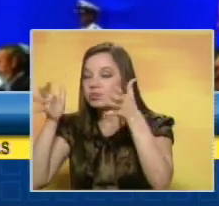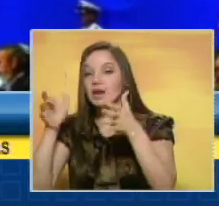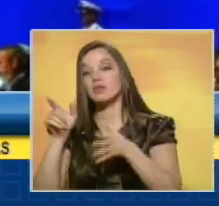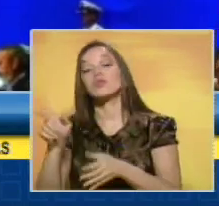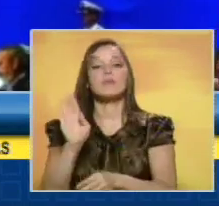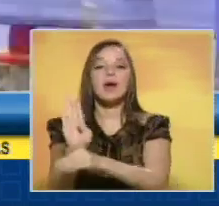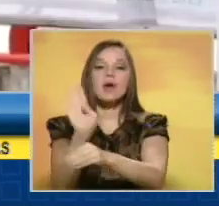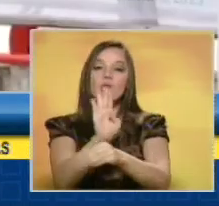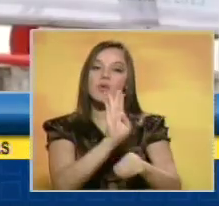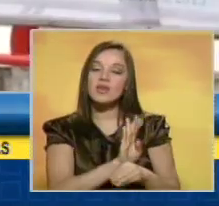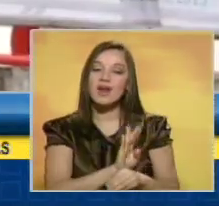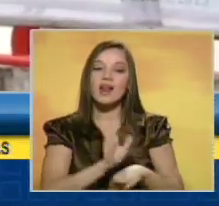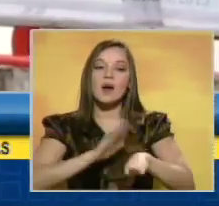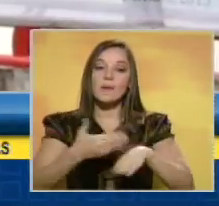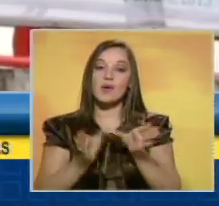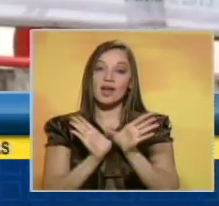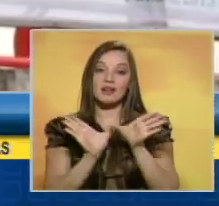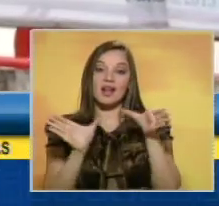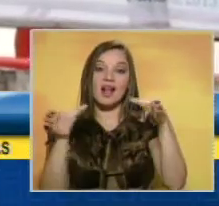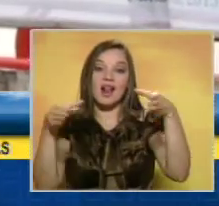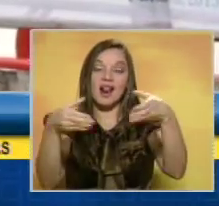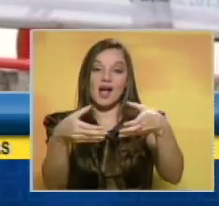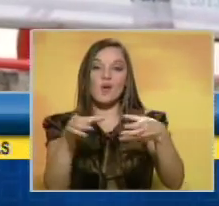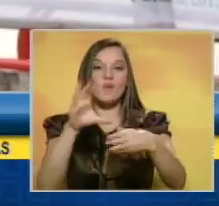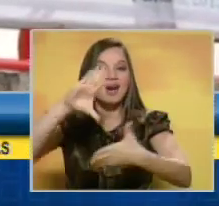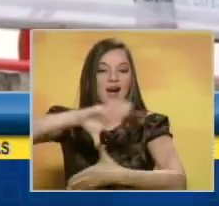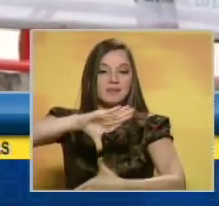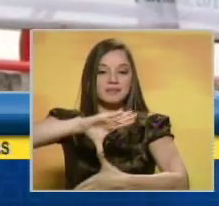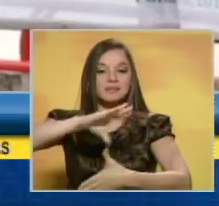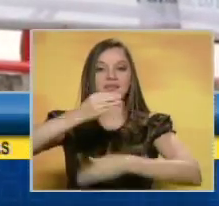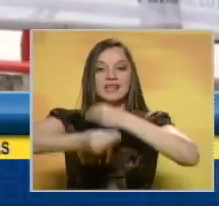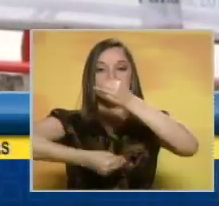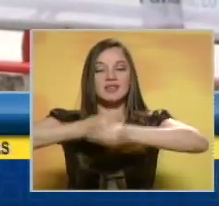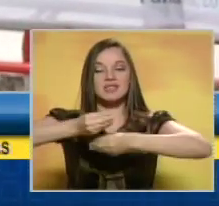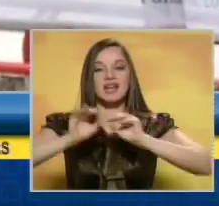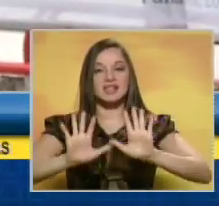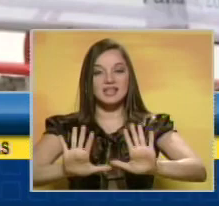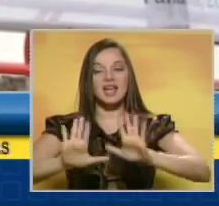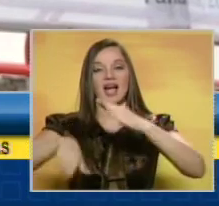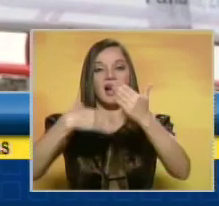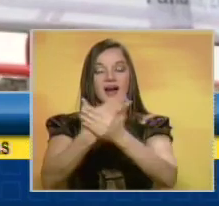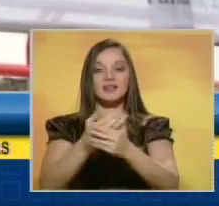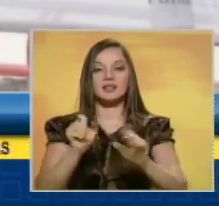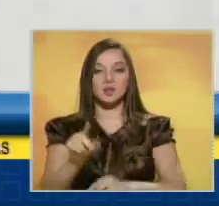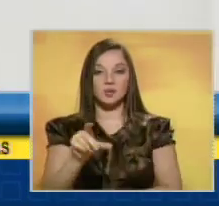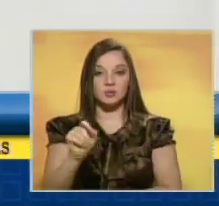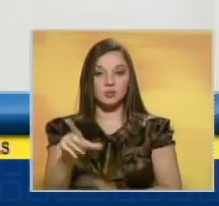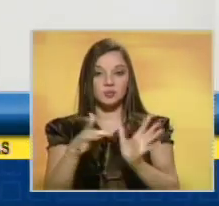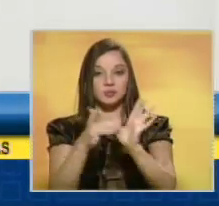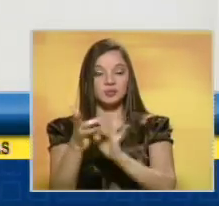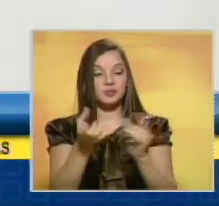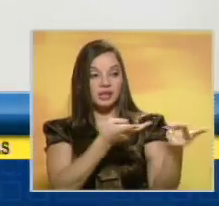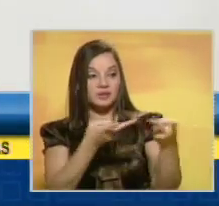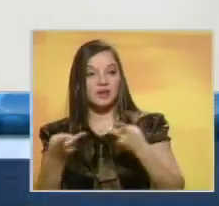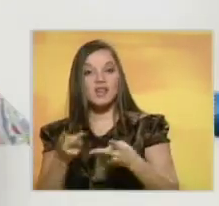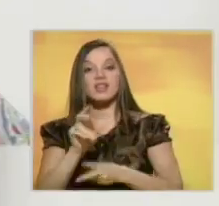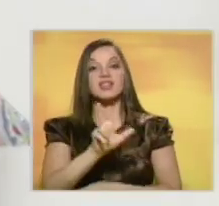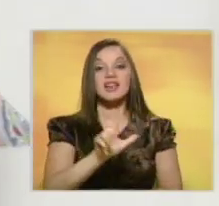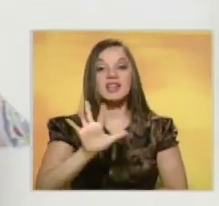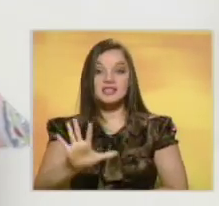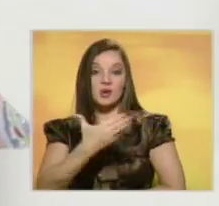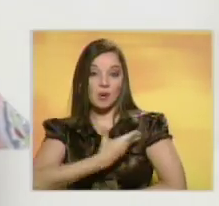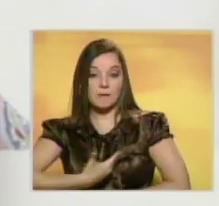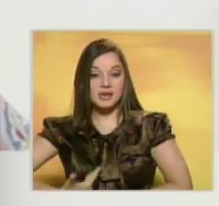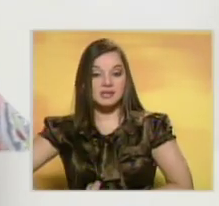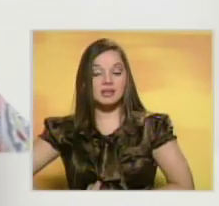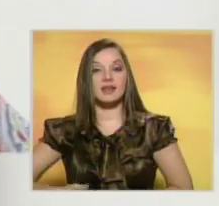la seguridad de cara a la Cumbre de las Américas, que se celebrará entre el 10 y el 11 de abril, a la que están invitados 35 mandatarios